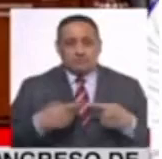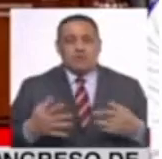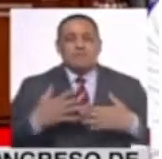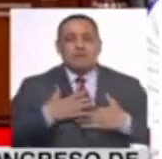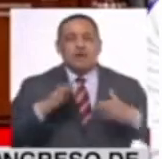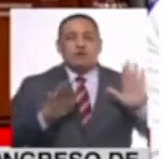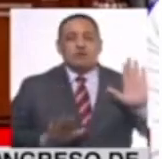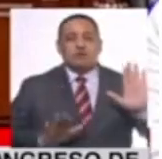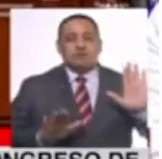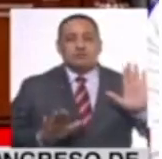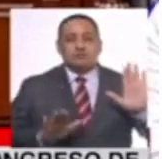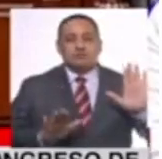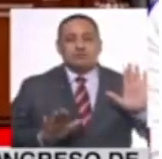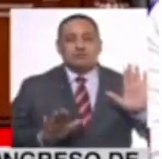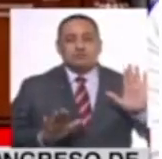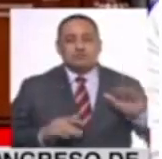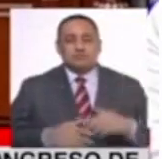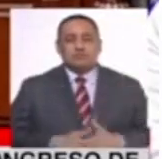Mi compromiso,